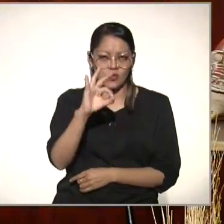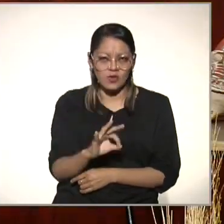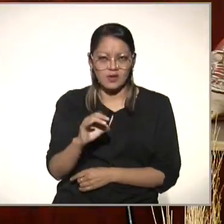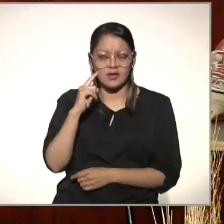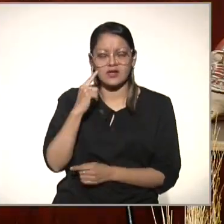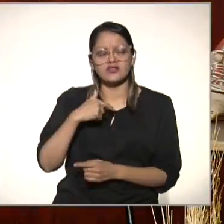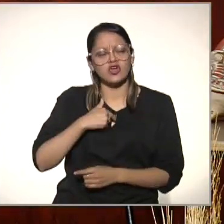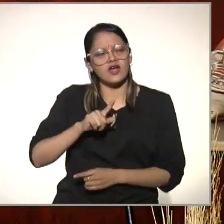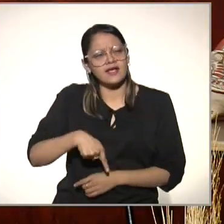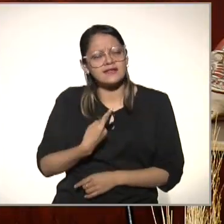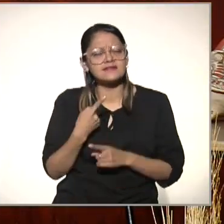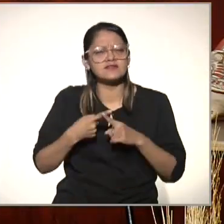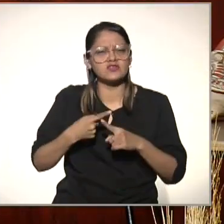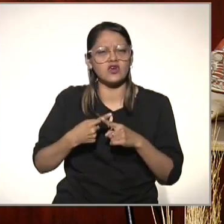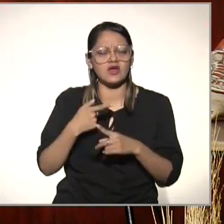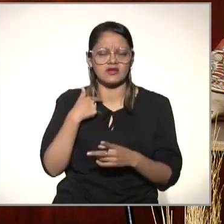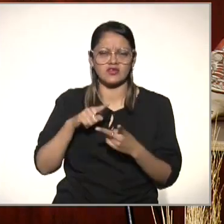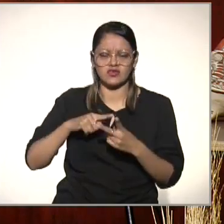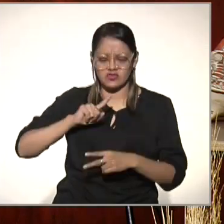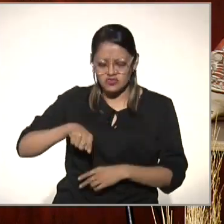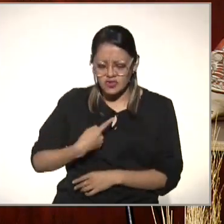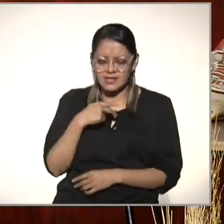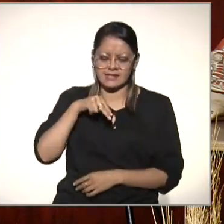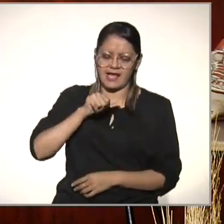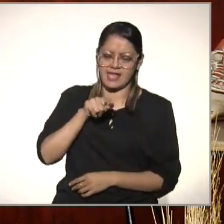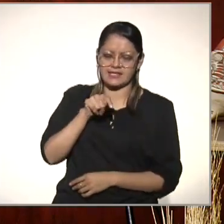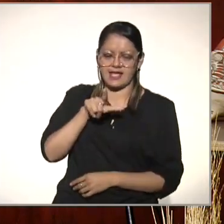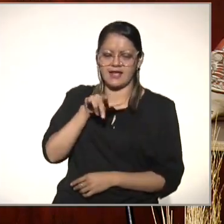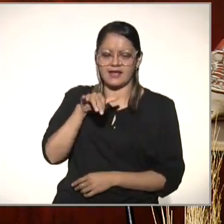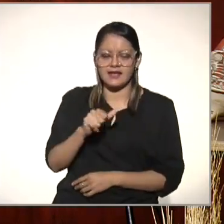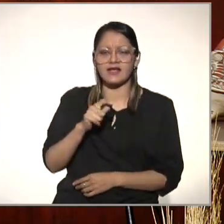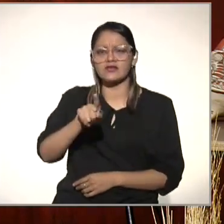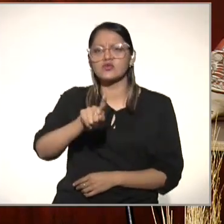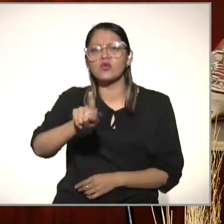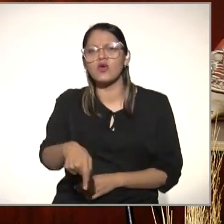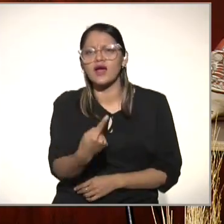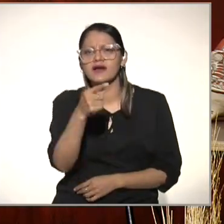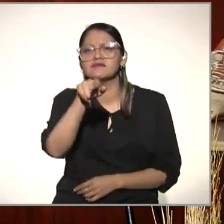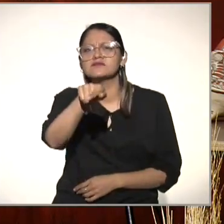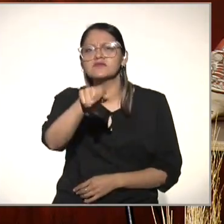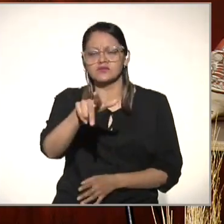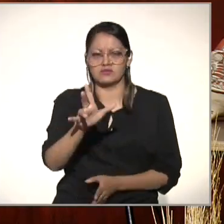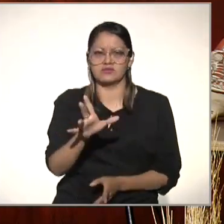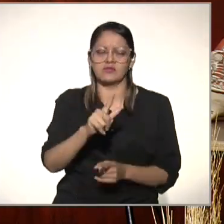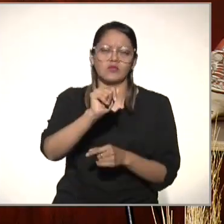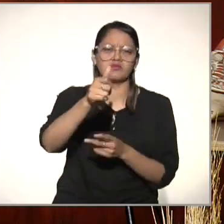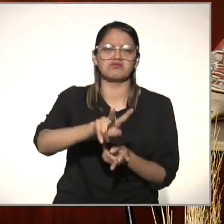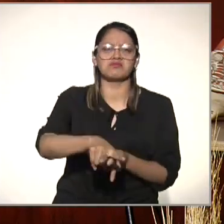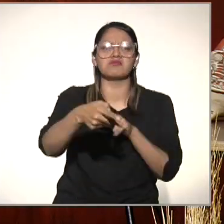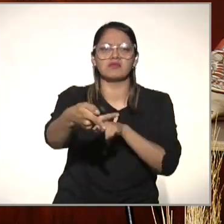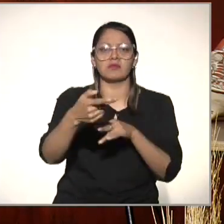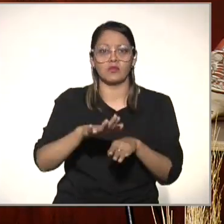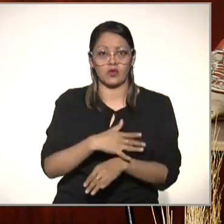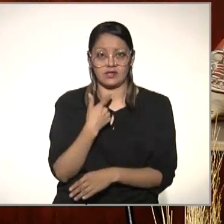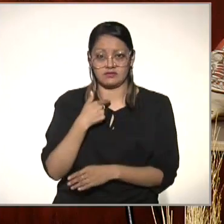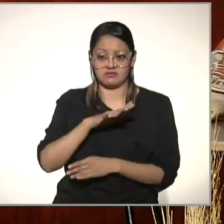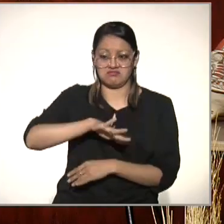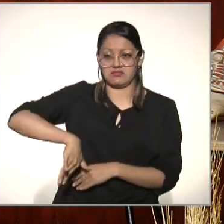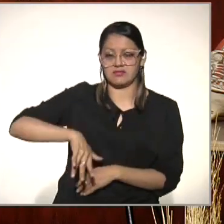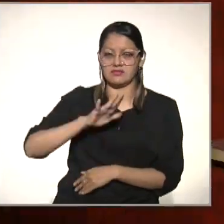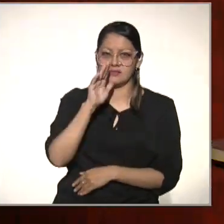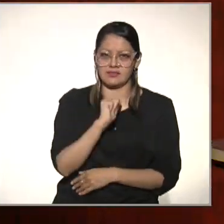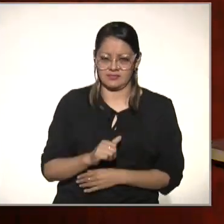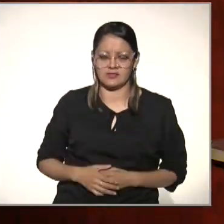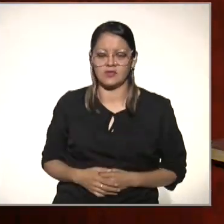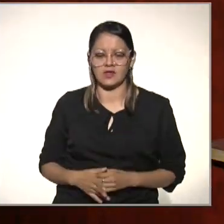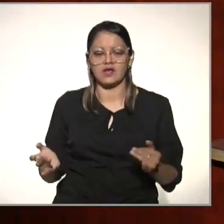me hace ser quién soy, de lo que me hace ser Natalia, de lo que te hace ser a ti, persona que nos estás viendo del otro lado. Por eso no podemos desligarlos. Así es,